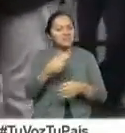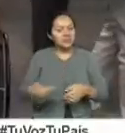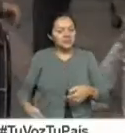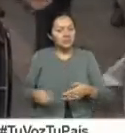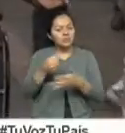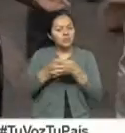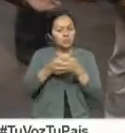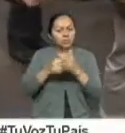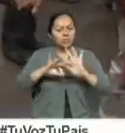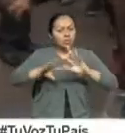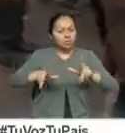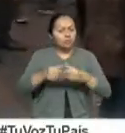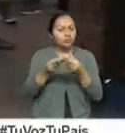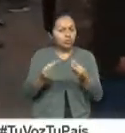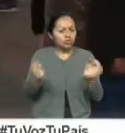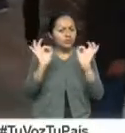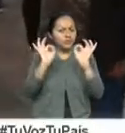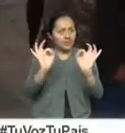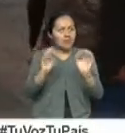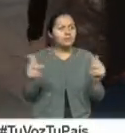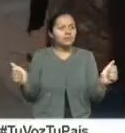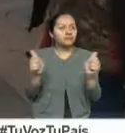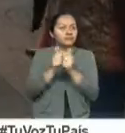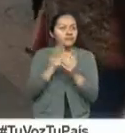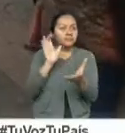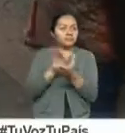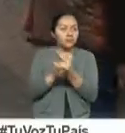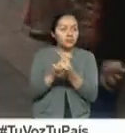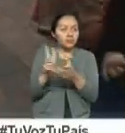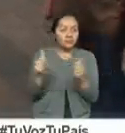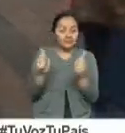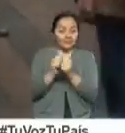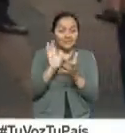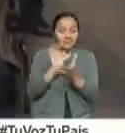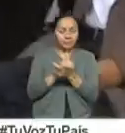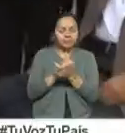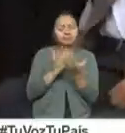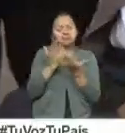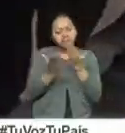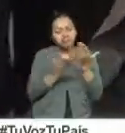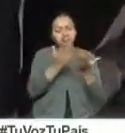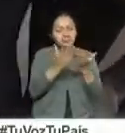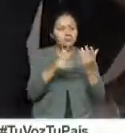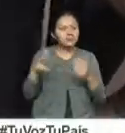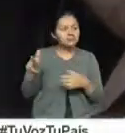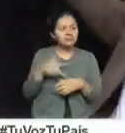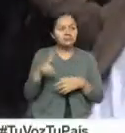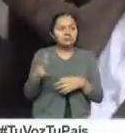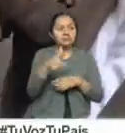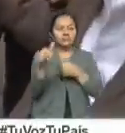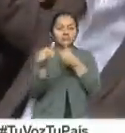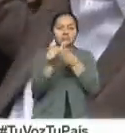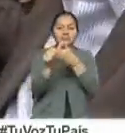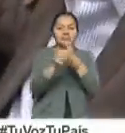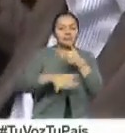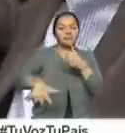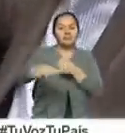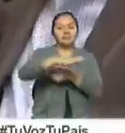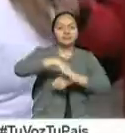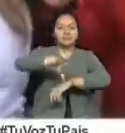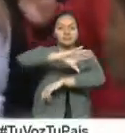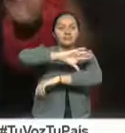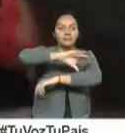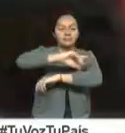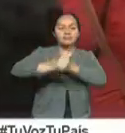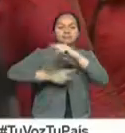combatiendo la corrupción. Acompañado de su esposa Rocío González, desarrolló su periplo por los alrededores del Palacio de Carondelet